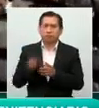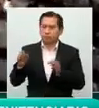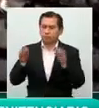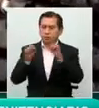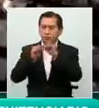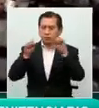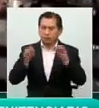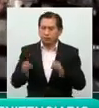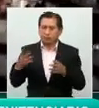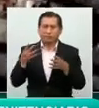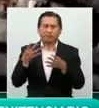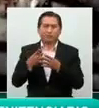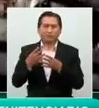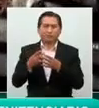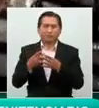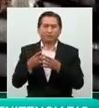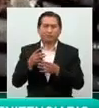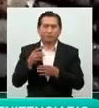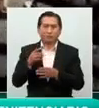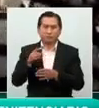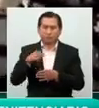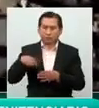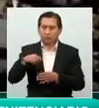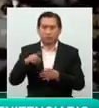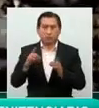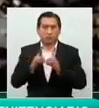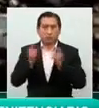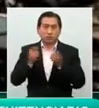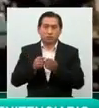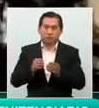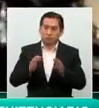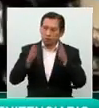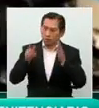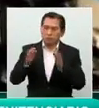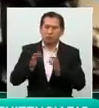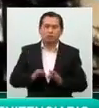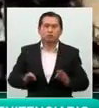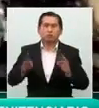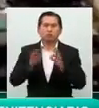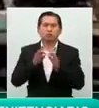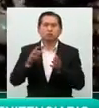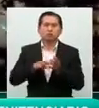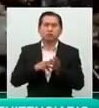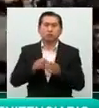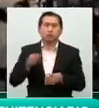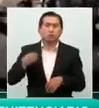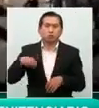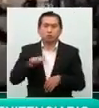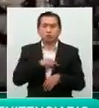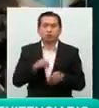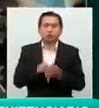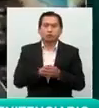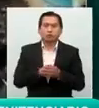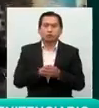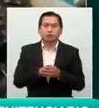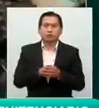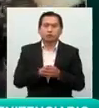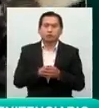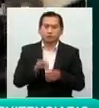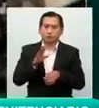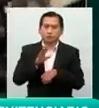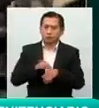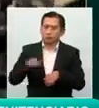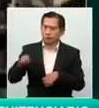Penitenciario, la Administración Penitenciaria, está tomando en cuenta, principalmente, estamos llamando a que se